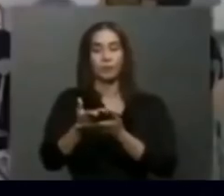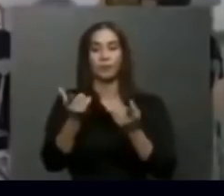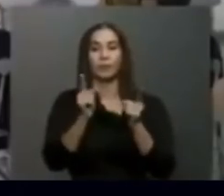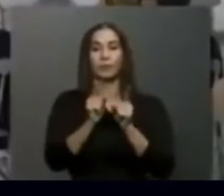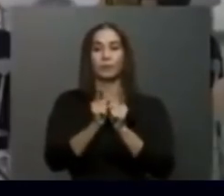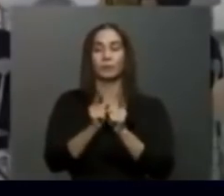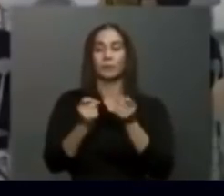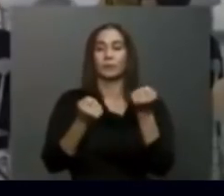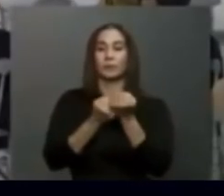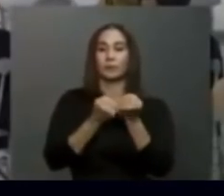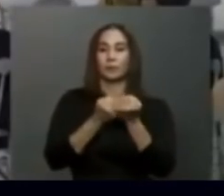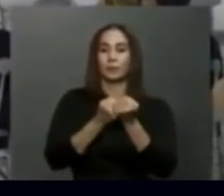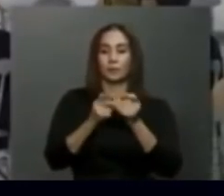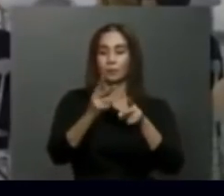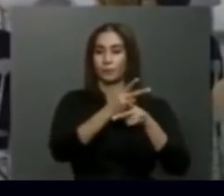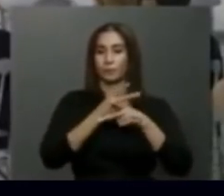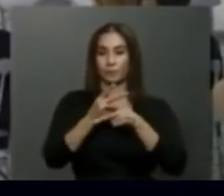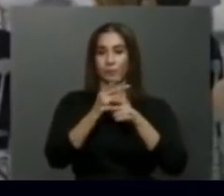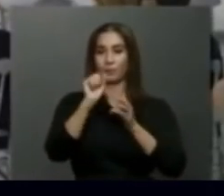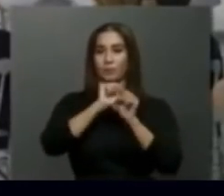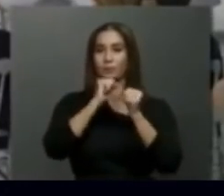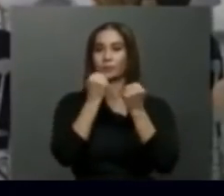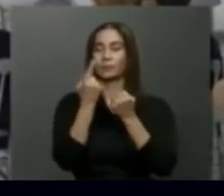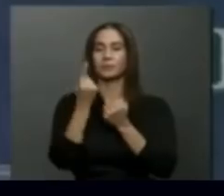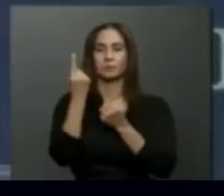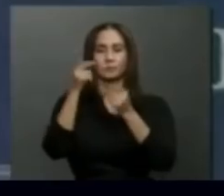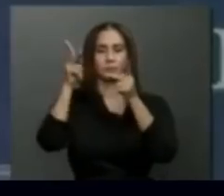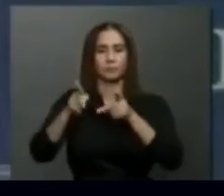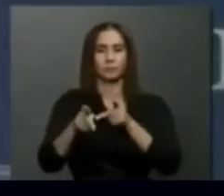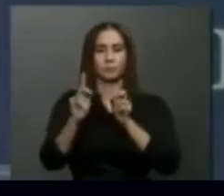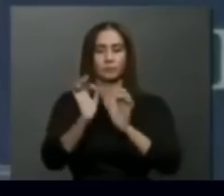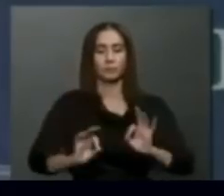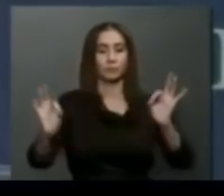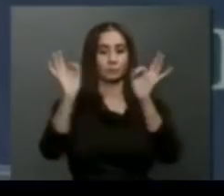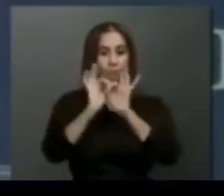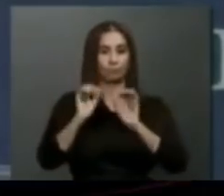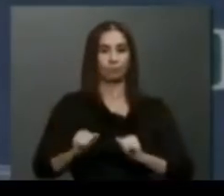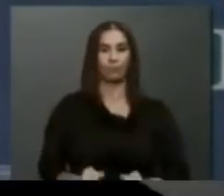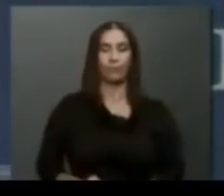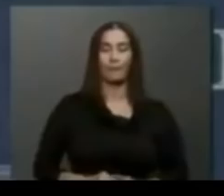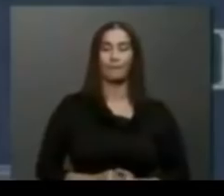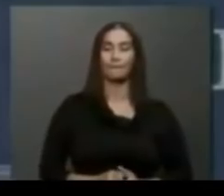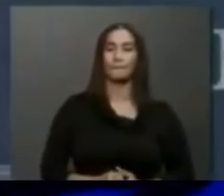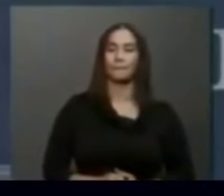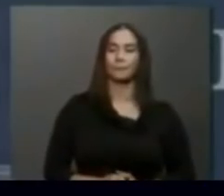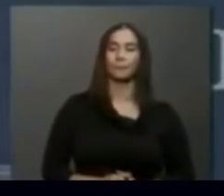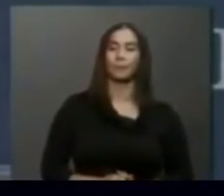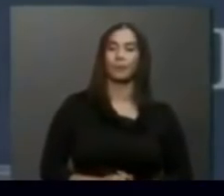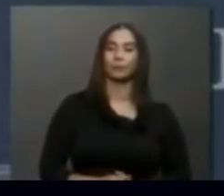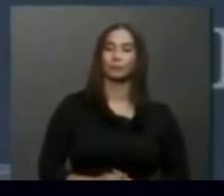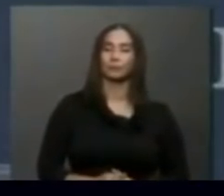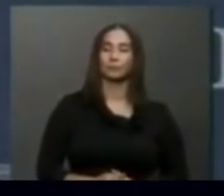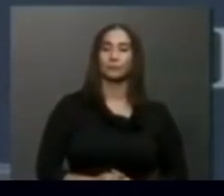las contribuciones de protección social, siempre esté la gente como centro. Como parte de nuestro